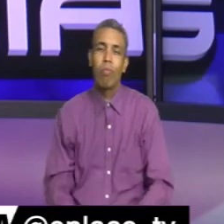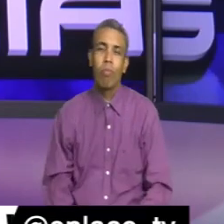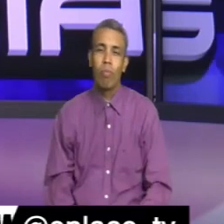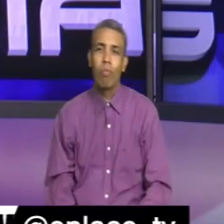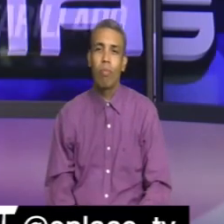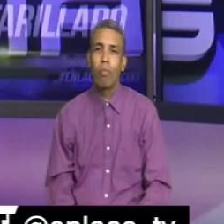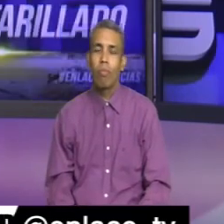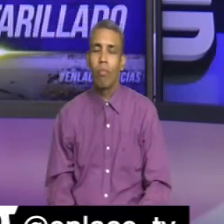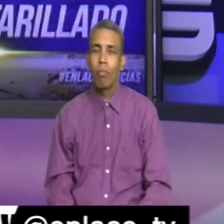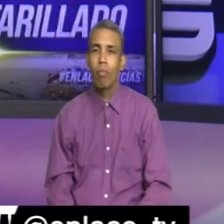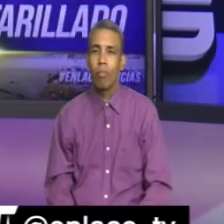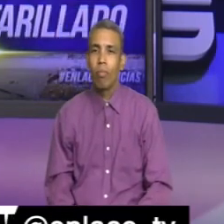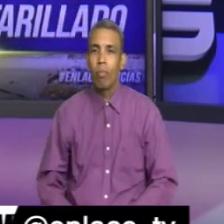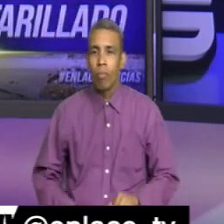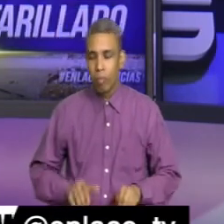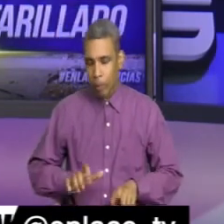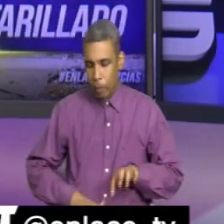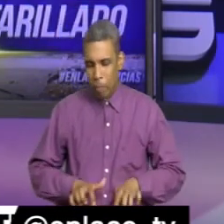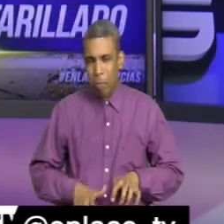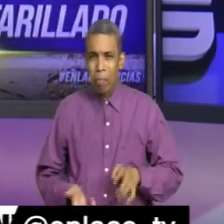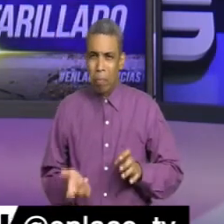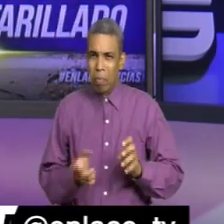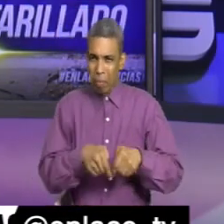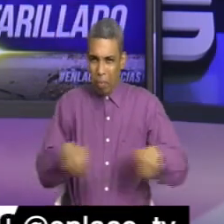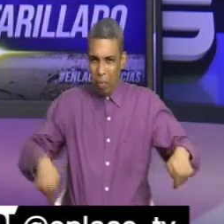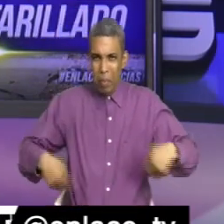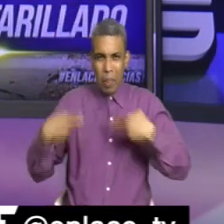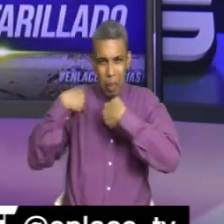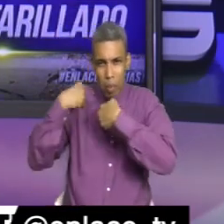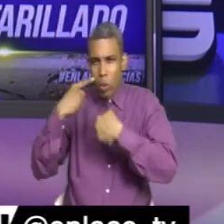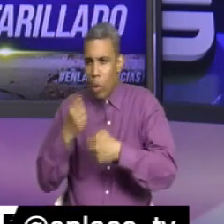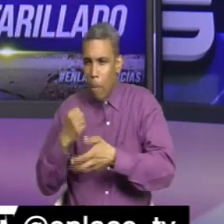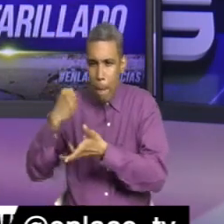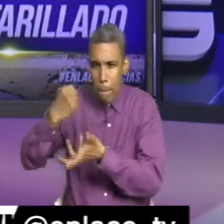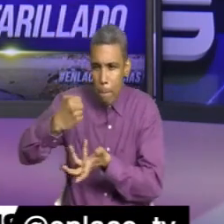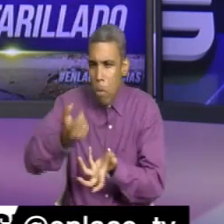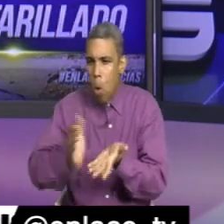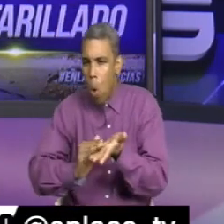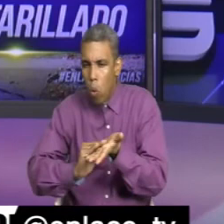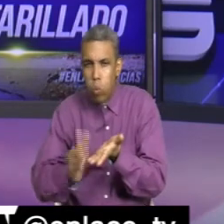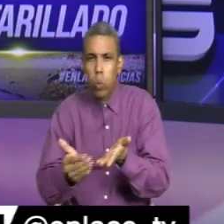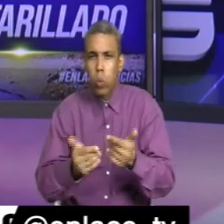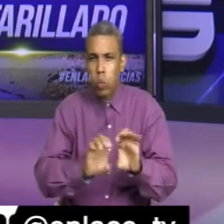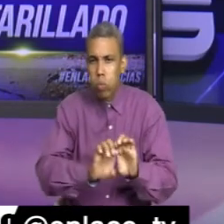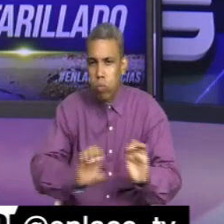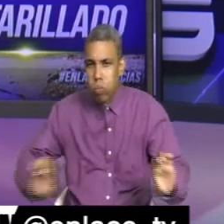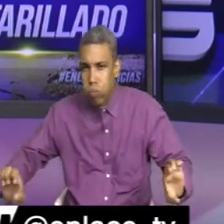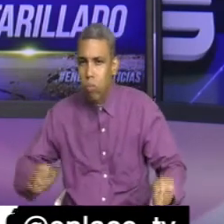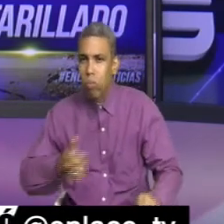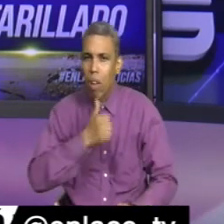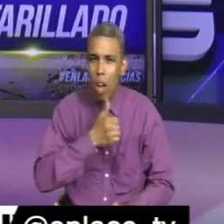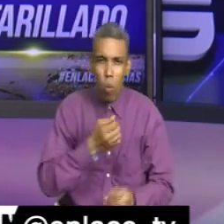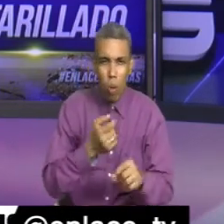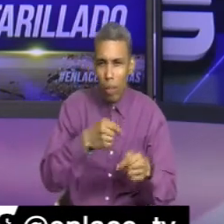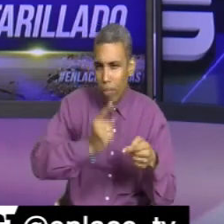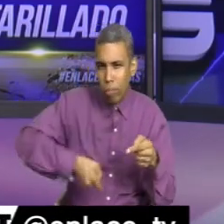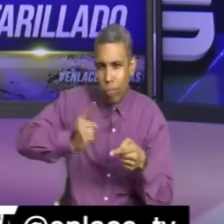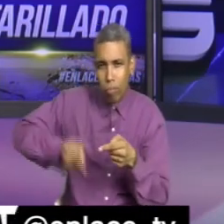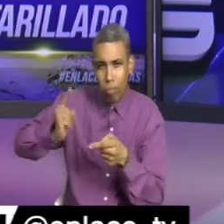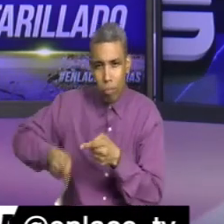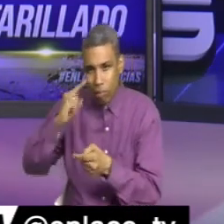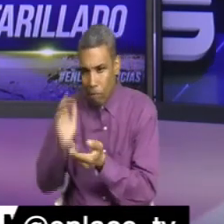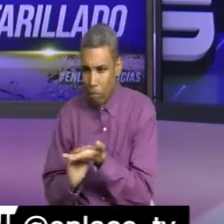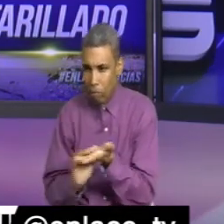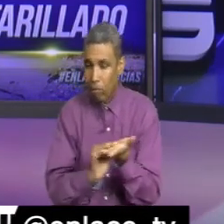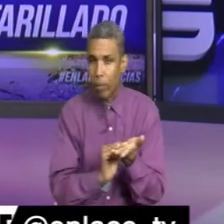La Secretaría de Infraestructura dio a conocer el avance de las obras de alcantarillado pluvial que se ejecutan en la Comuna 3 de la ciudad. Se espera